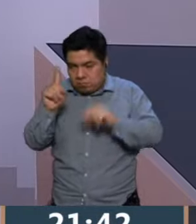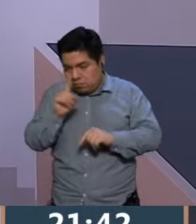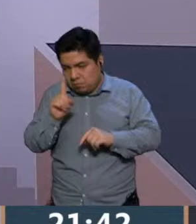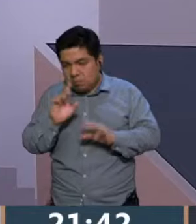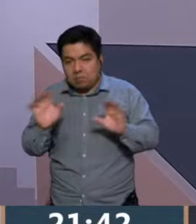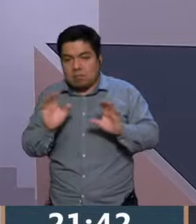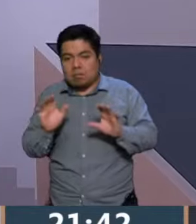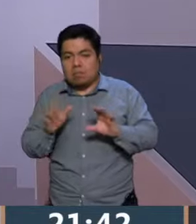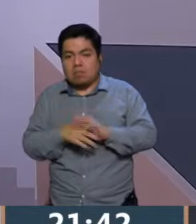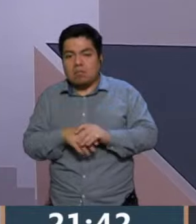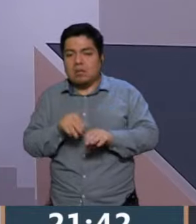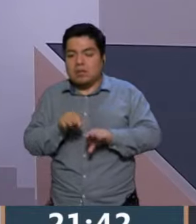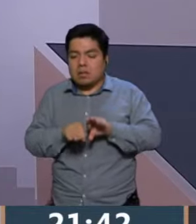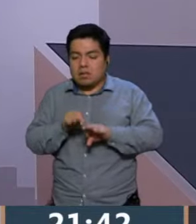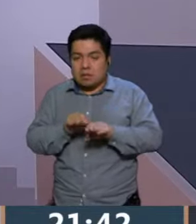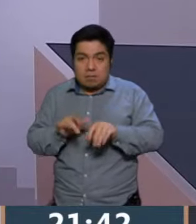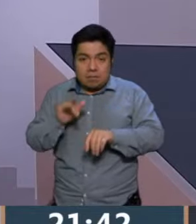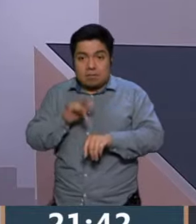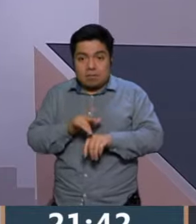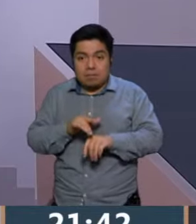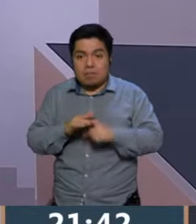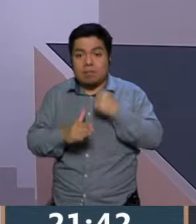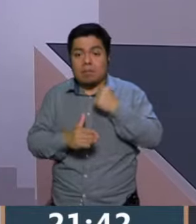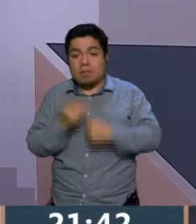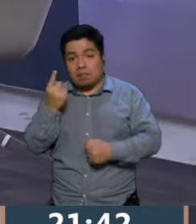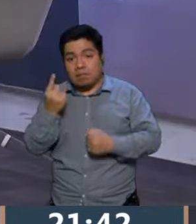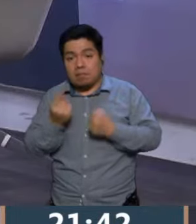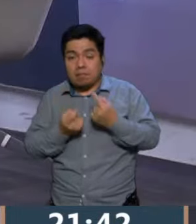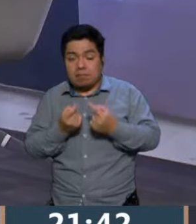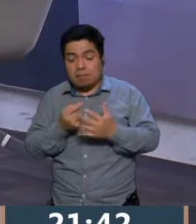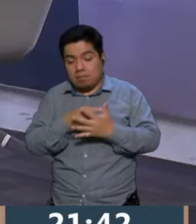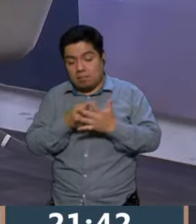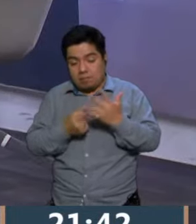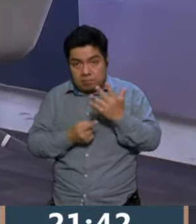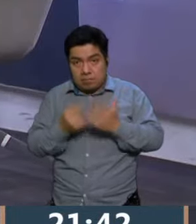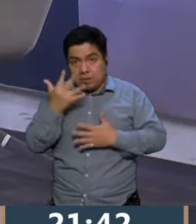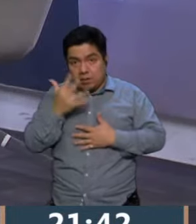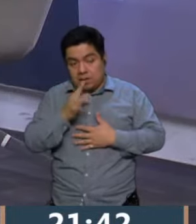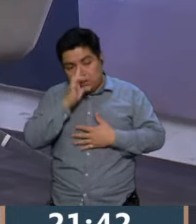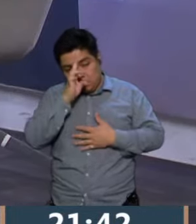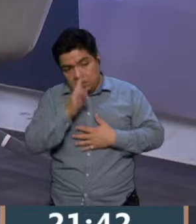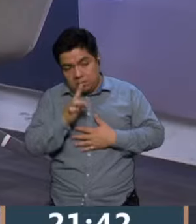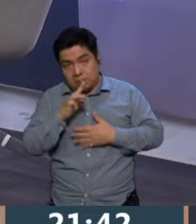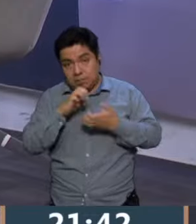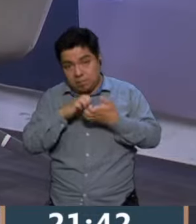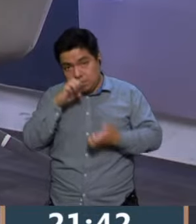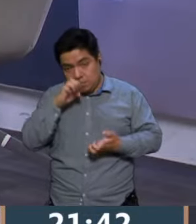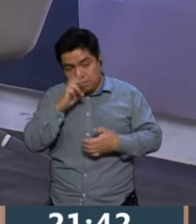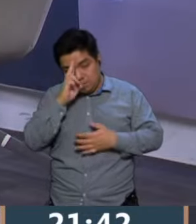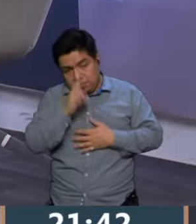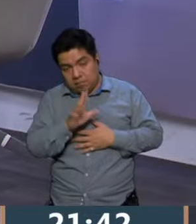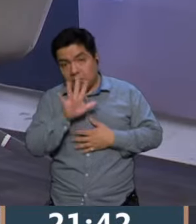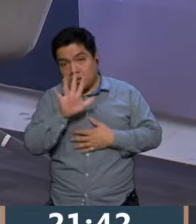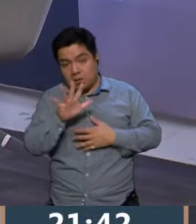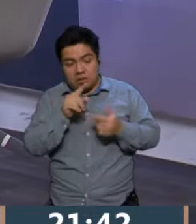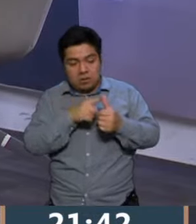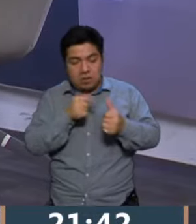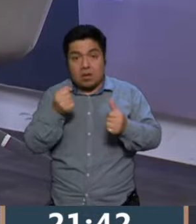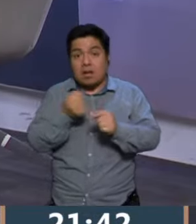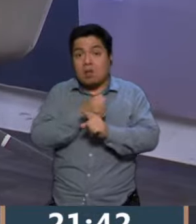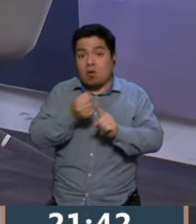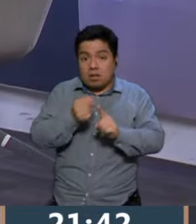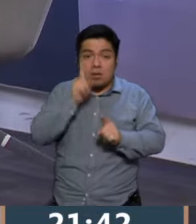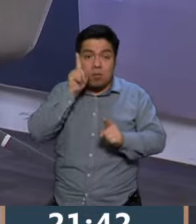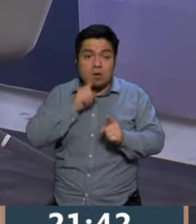encantado poder tener intervención, porque prácticamente, bueno, son 5 discursos los que están prohibidos en nuestro régimen constitucional. Violencia política de